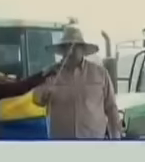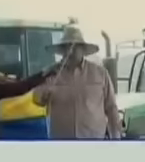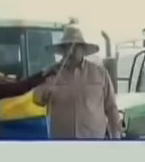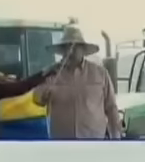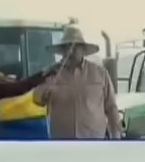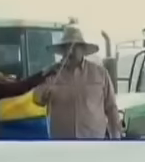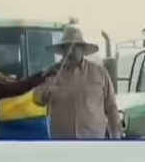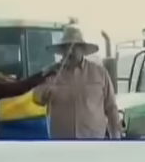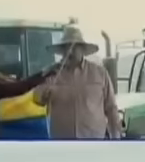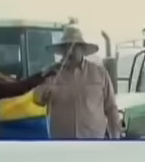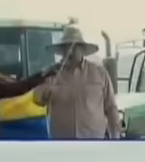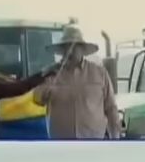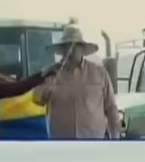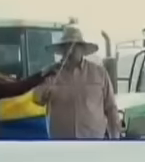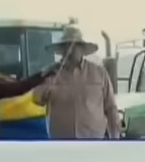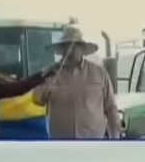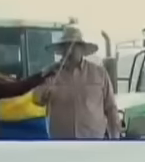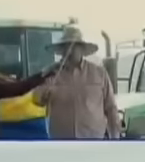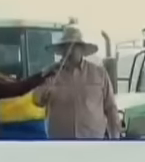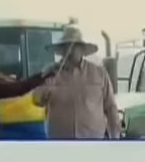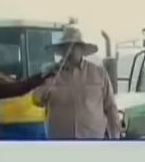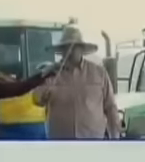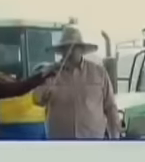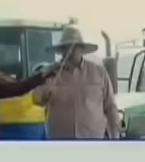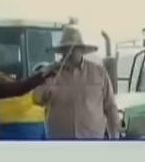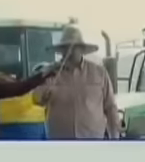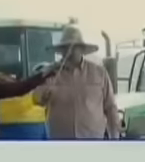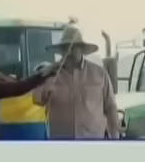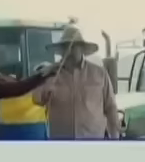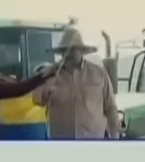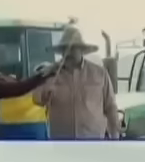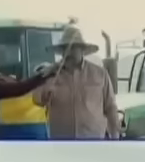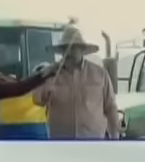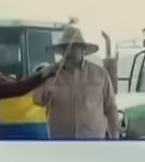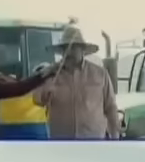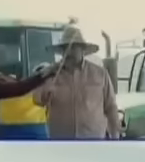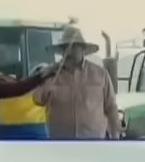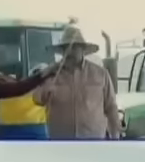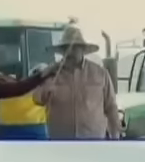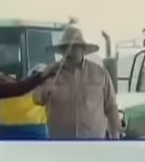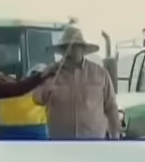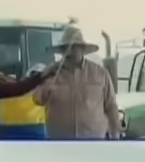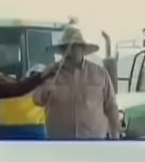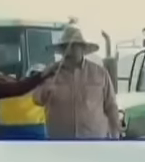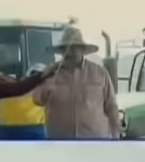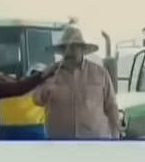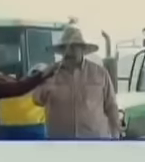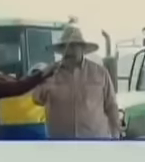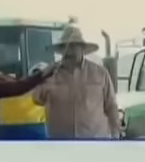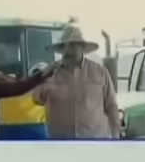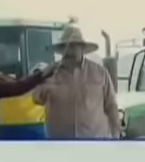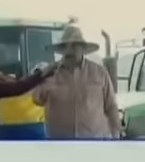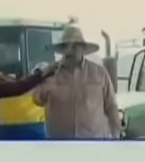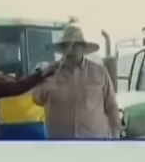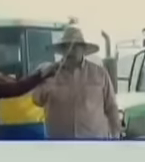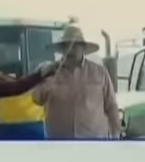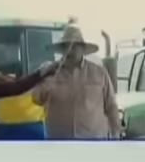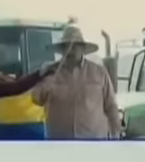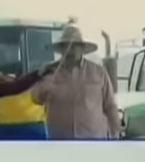y para convertir a Venezuela en lo que yo he dicho que va a ser y será. En nombre de Dios Padre